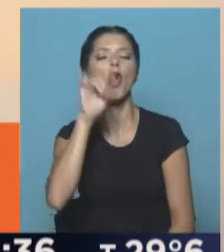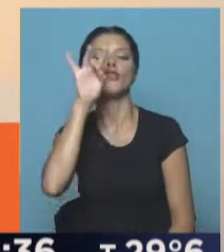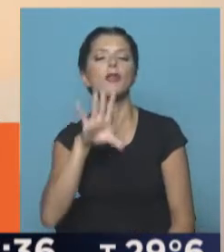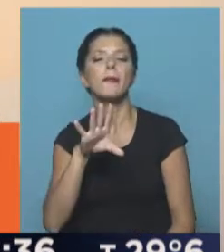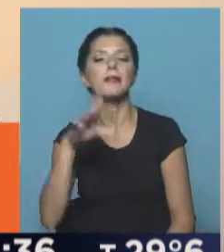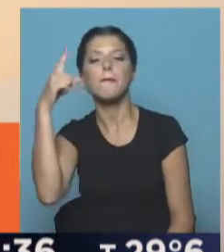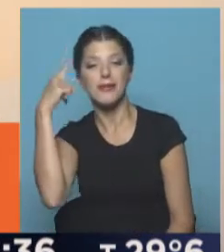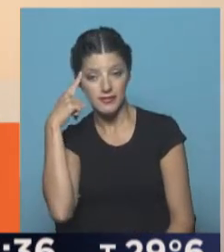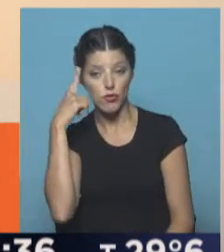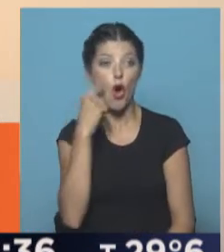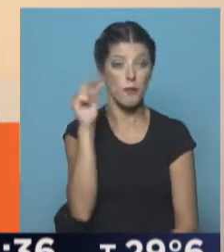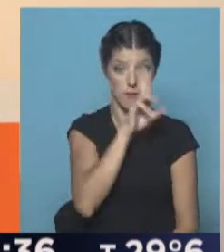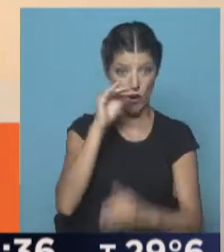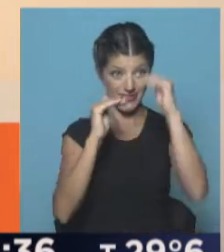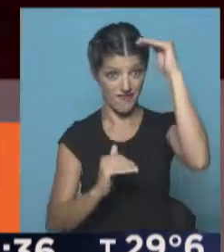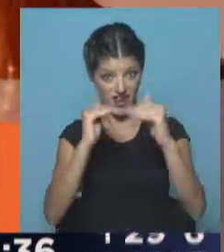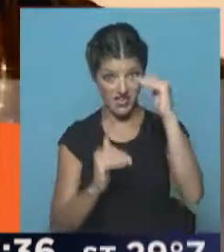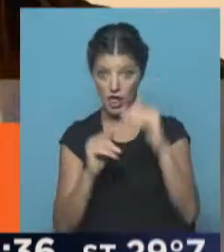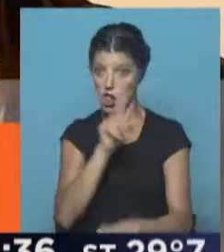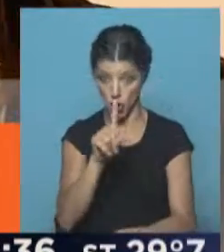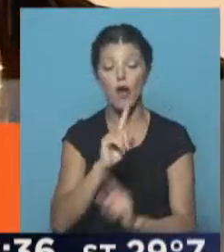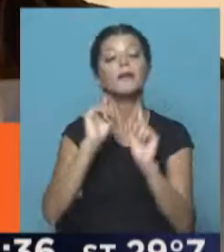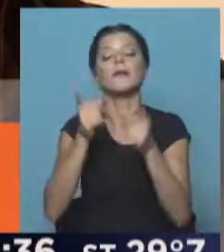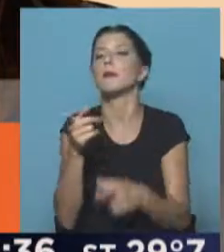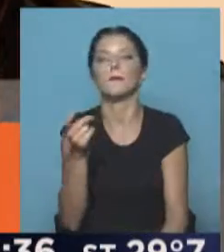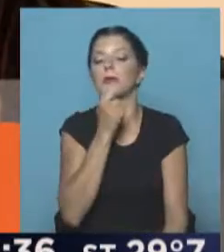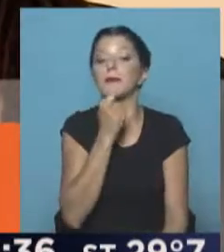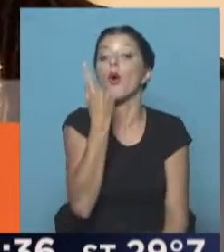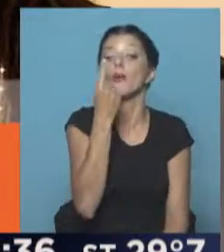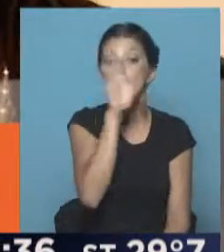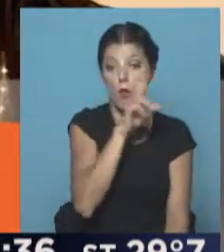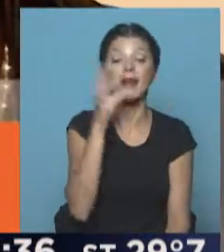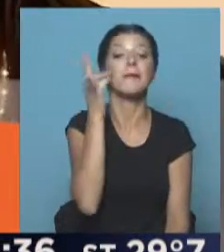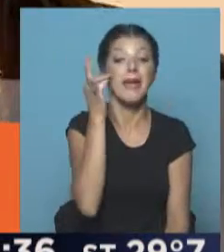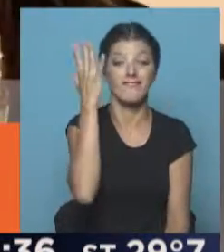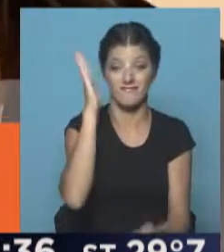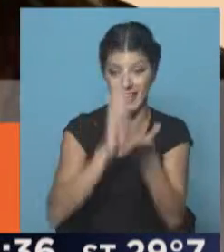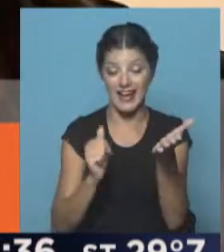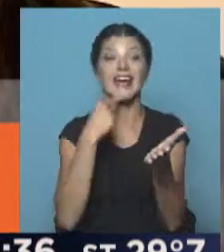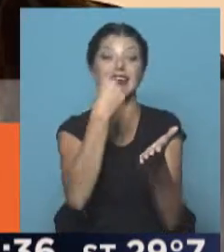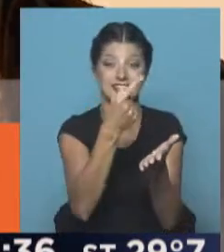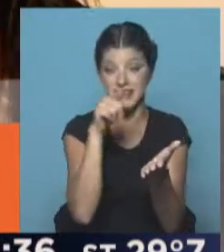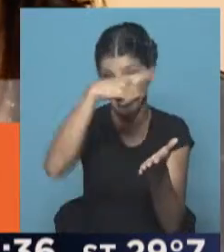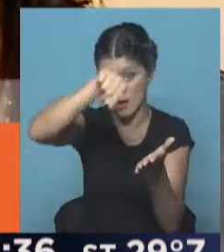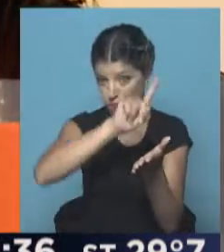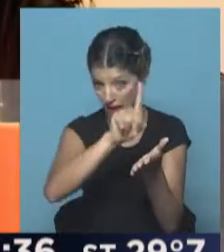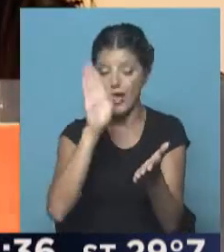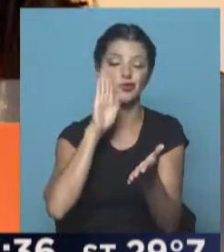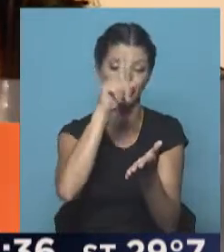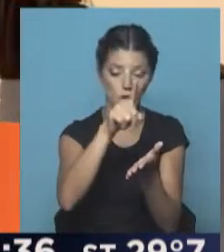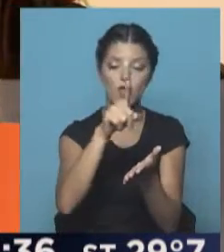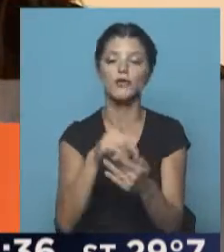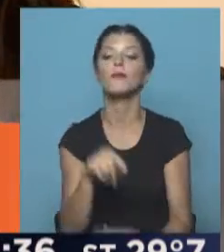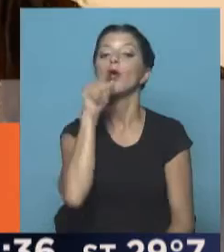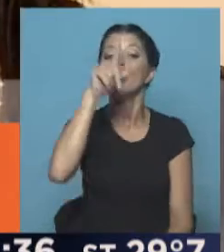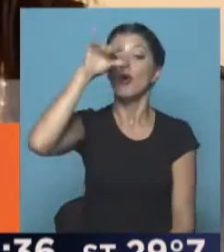con respecto a hombres y mujeres, sino que además, por ejemplo, una mujer blanca, como le dicen ellos, white American, gana